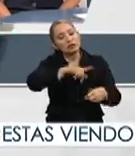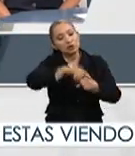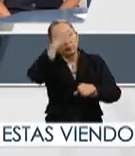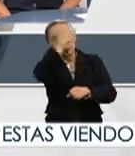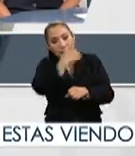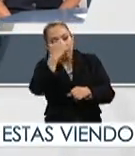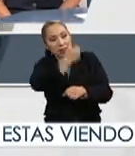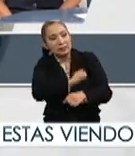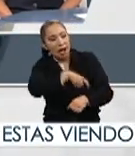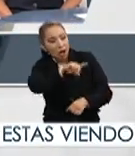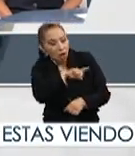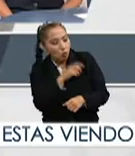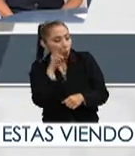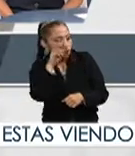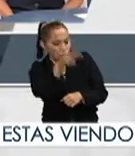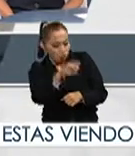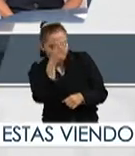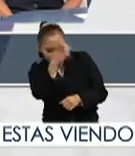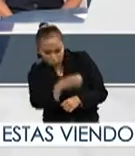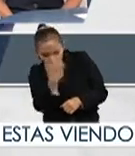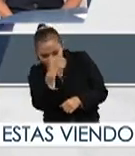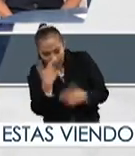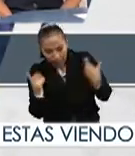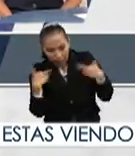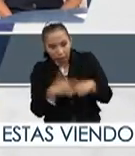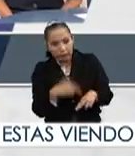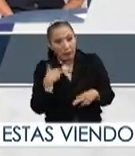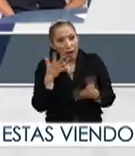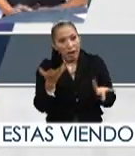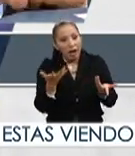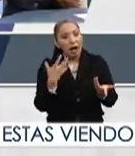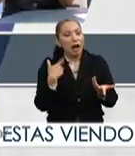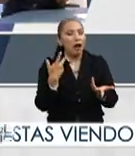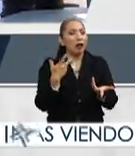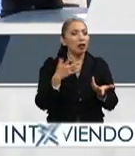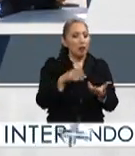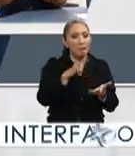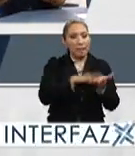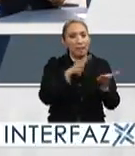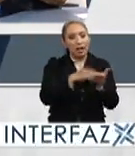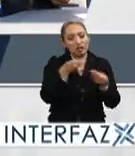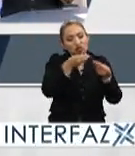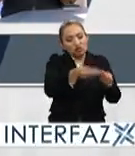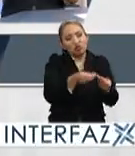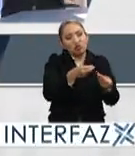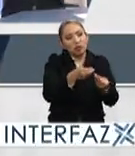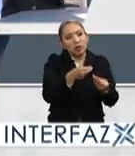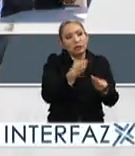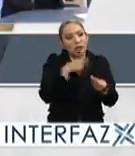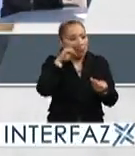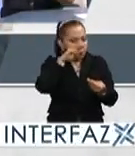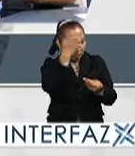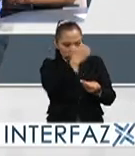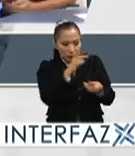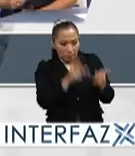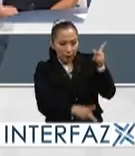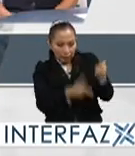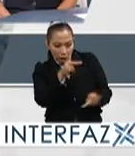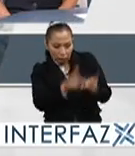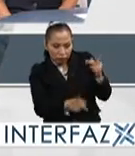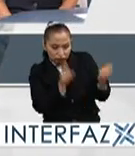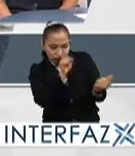examen de salud, pues lo hacemos los mismos maestros de la escuela, no que vayan y nos traigan un papelito de salud, nosotros vemos y platicamos con